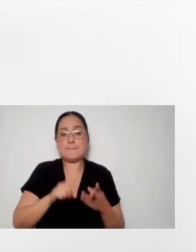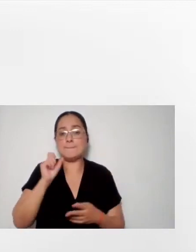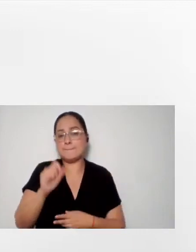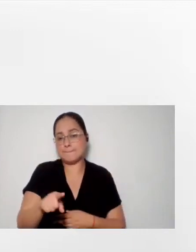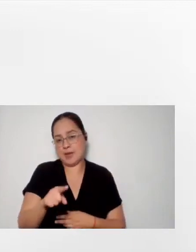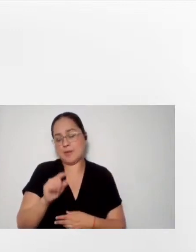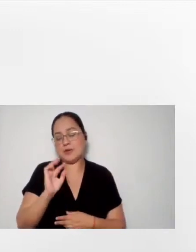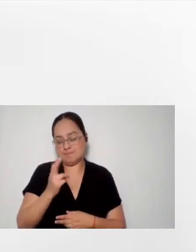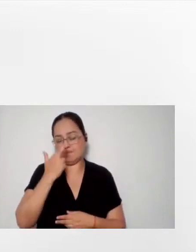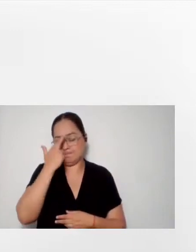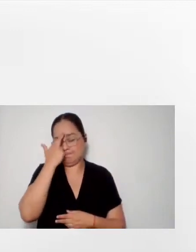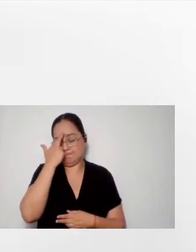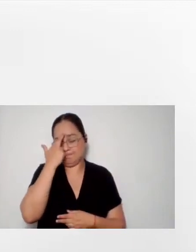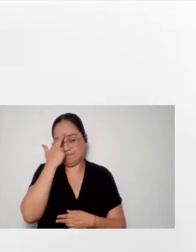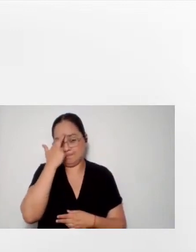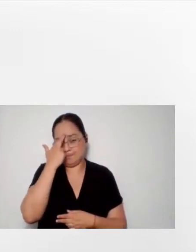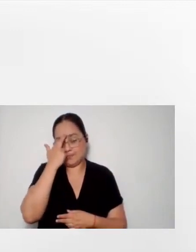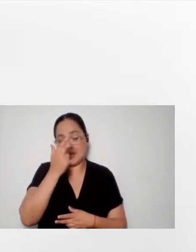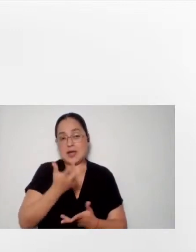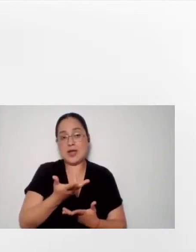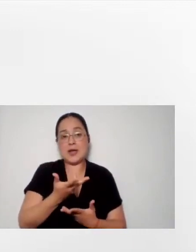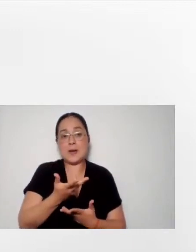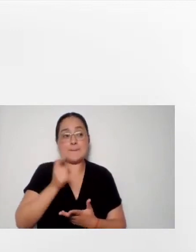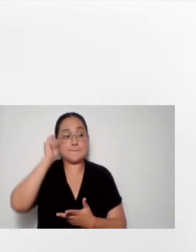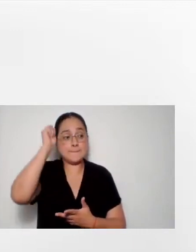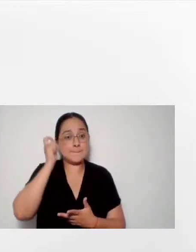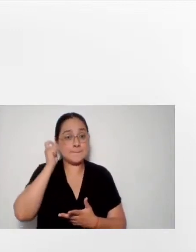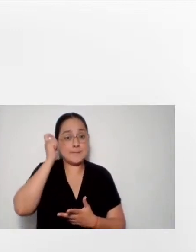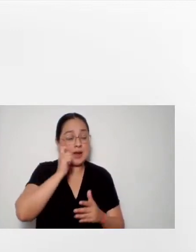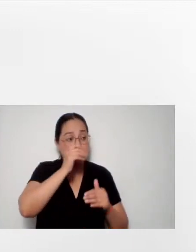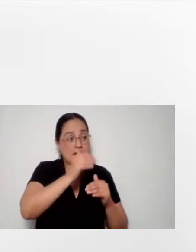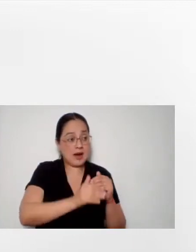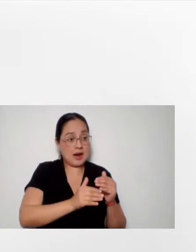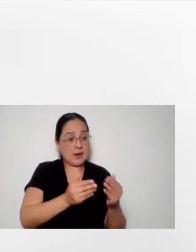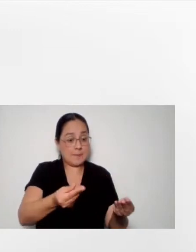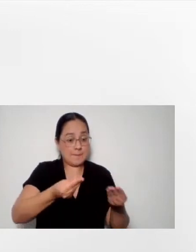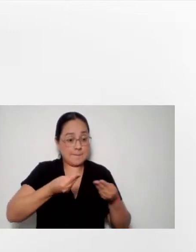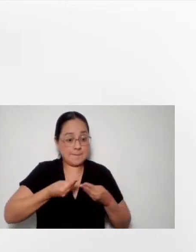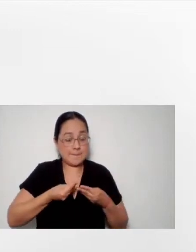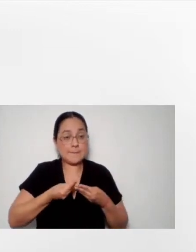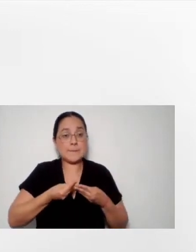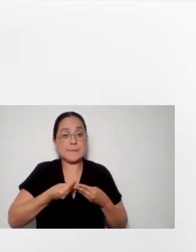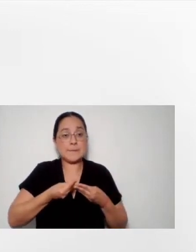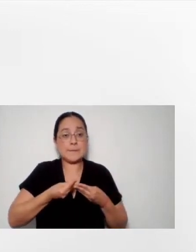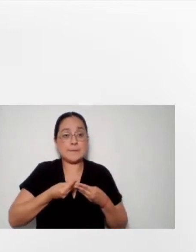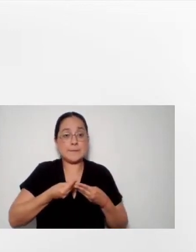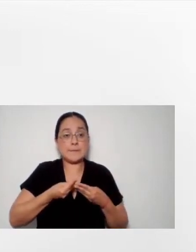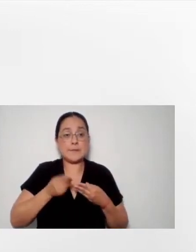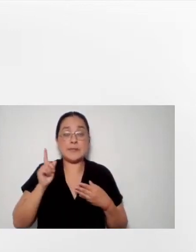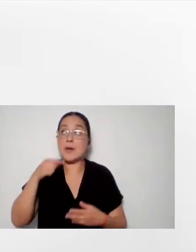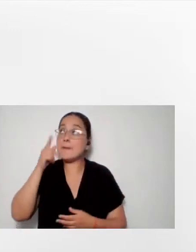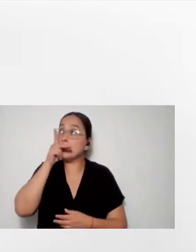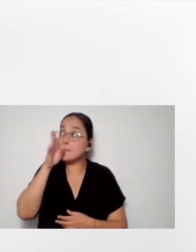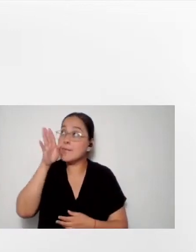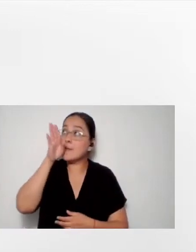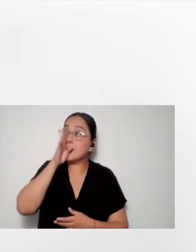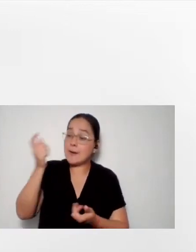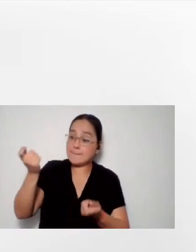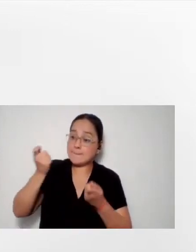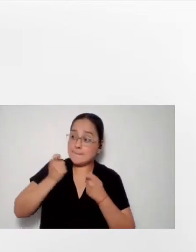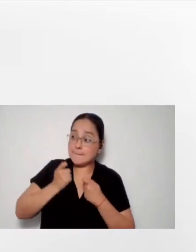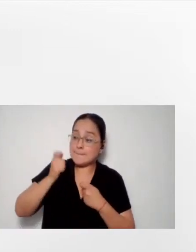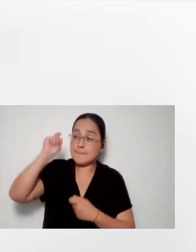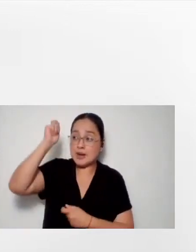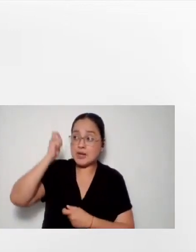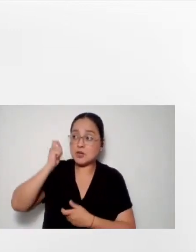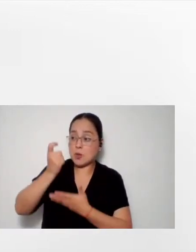los alimentos son recíprocos, ¿no? Una vez que nosotros recibimos alimentos de nuestros padres, o de nuestro padre, de nuestra madre, o de la forma